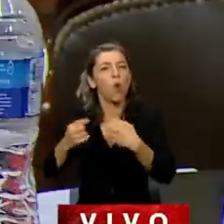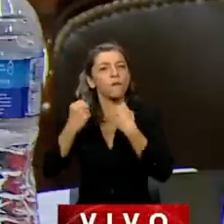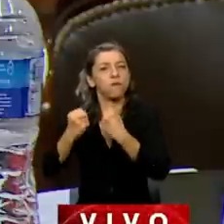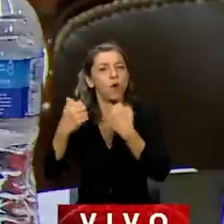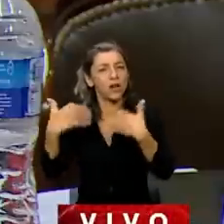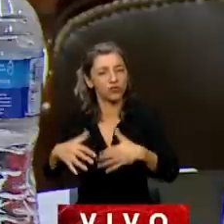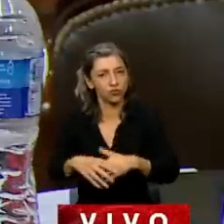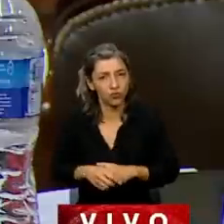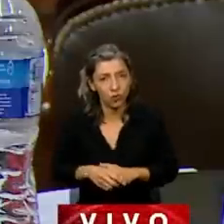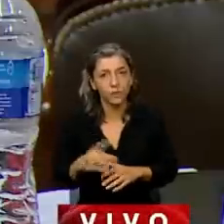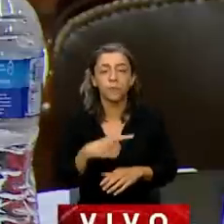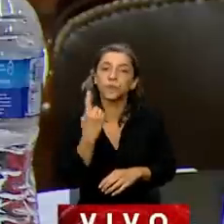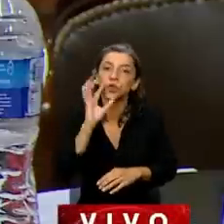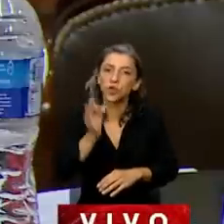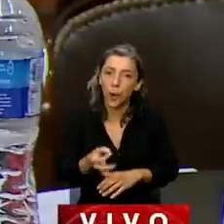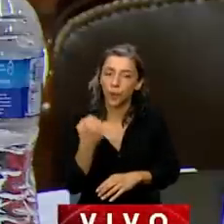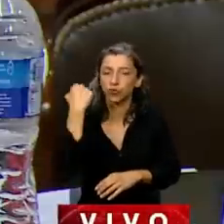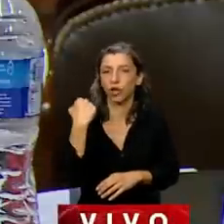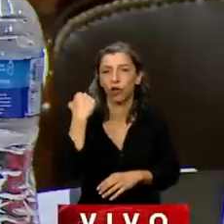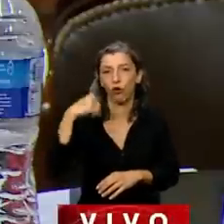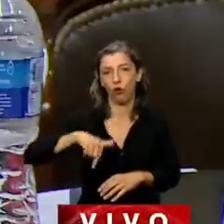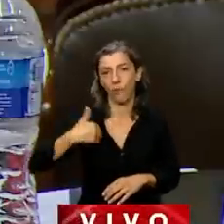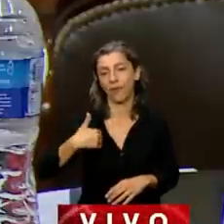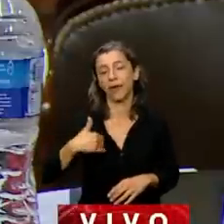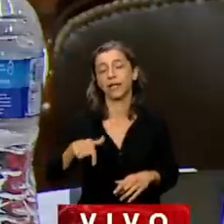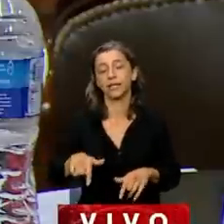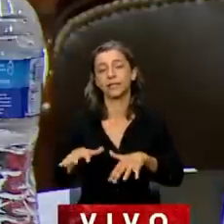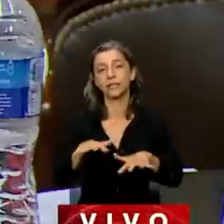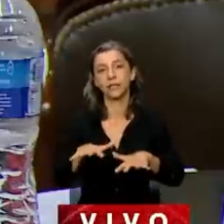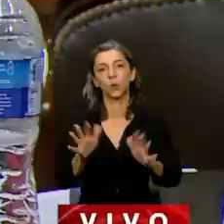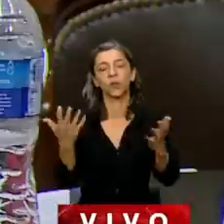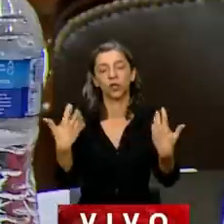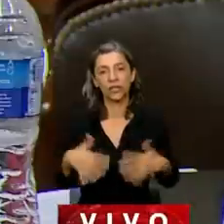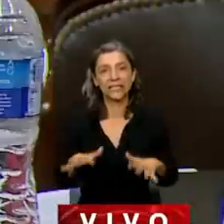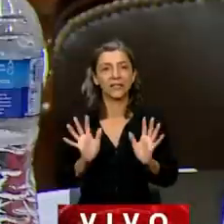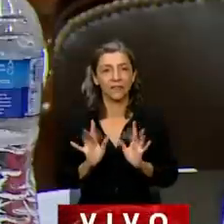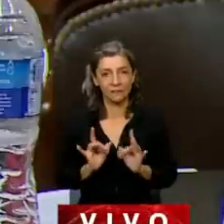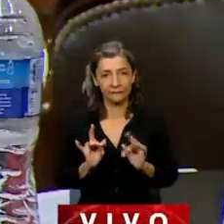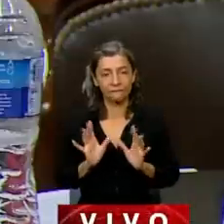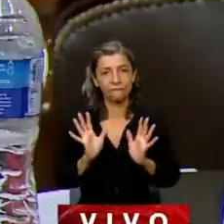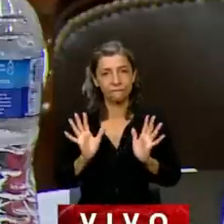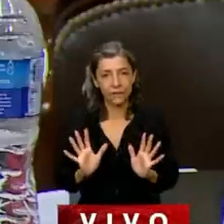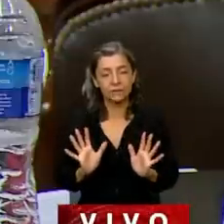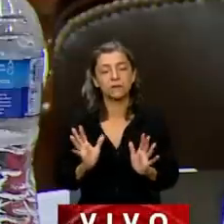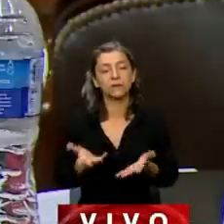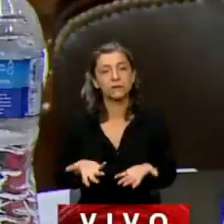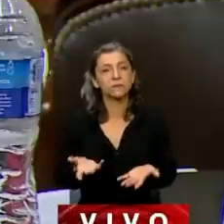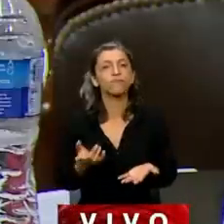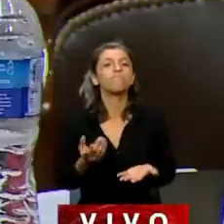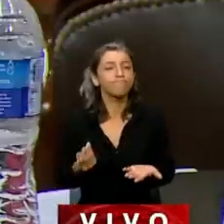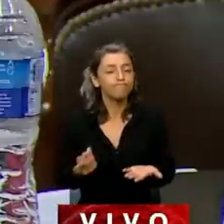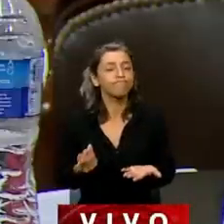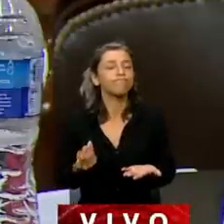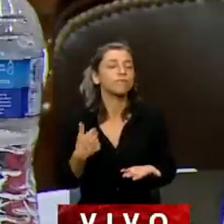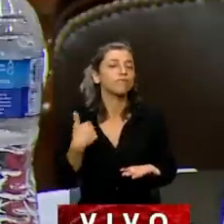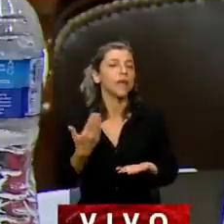Sabemos que las condiciones macroeconómicas del país hoy tienen muchas dificultades, por eso nuestro proyecto,